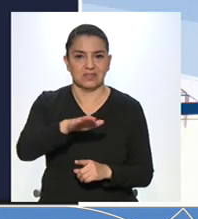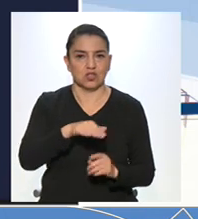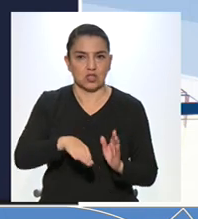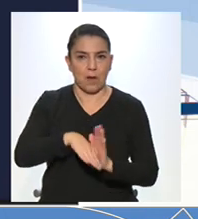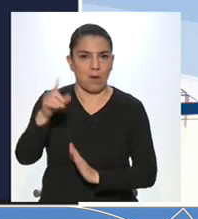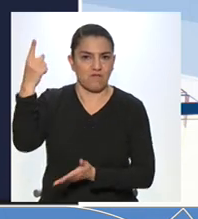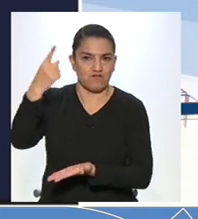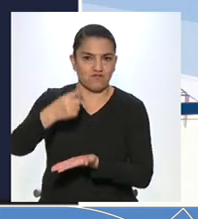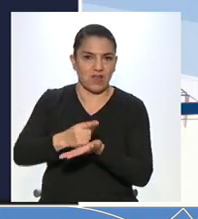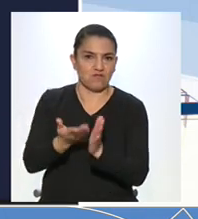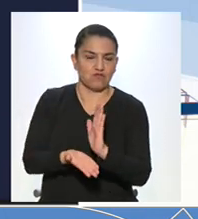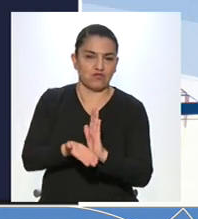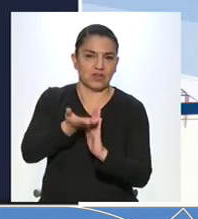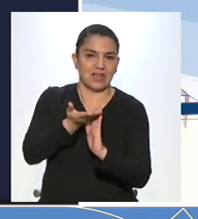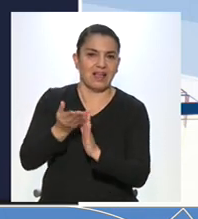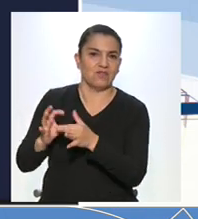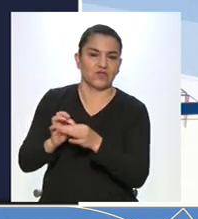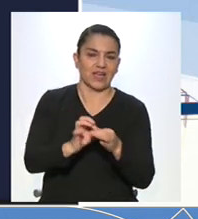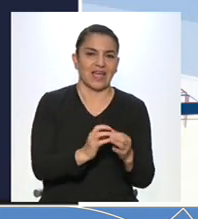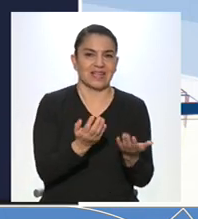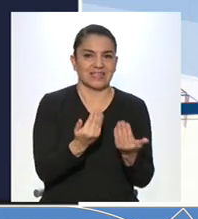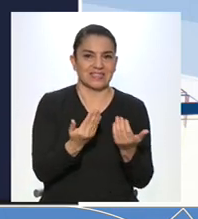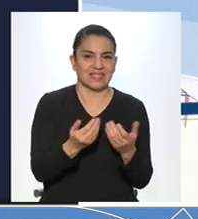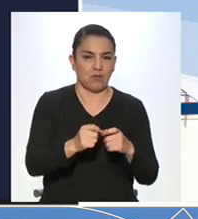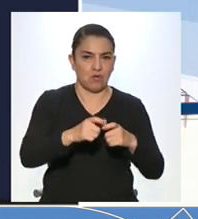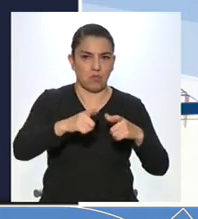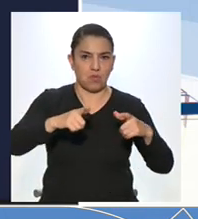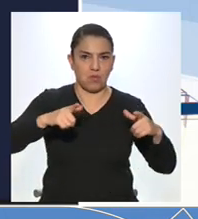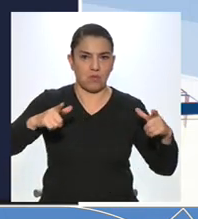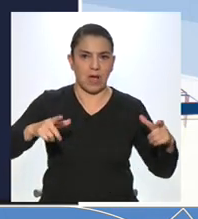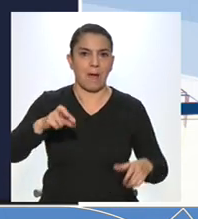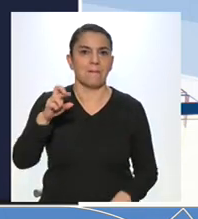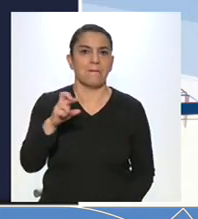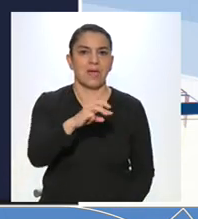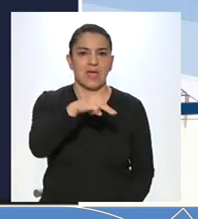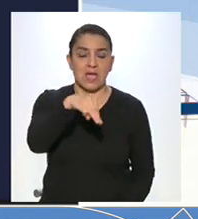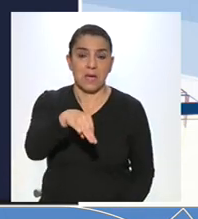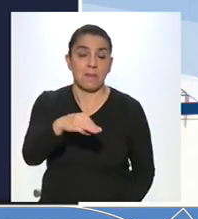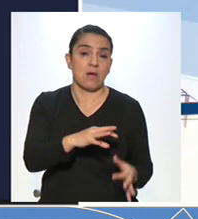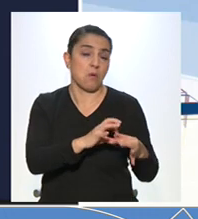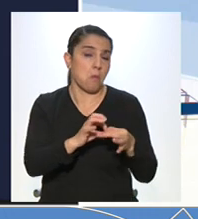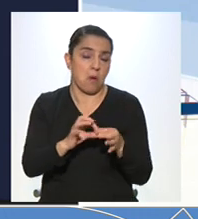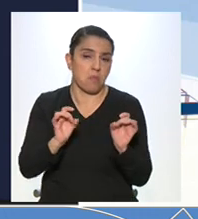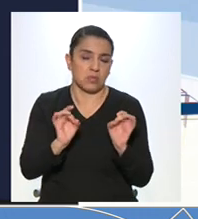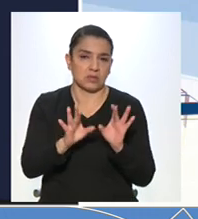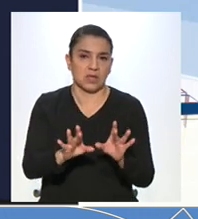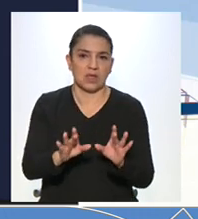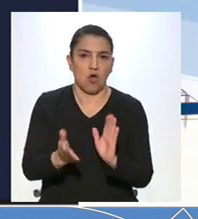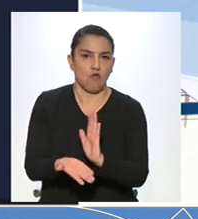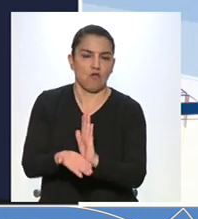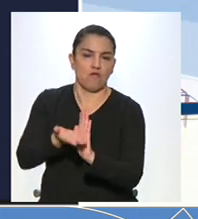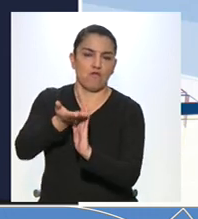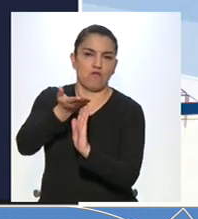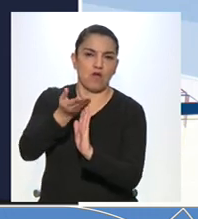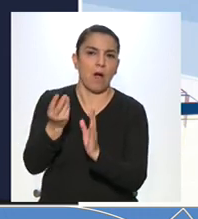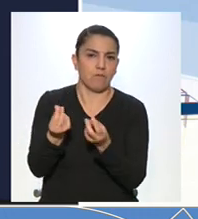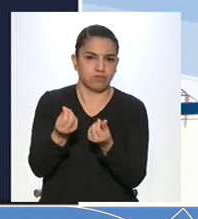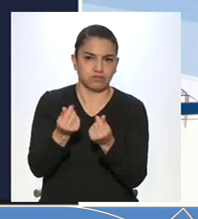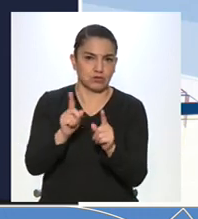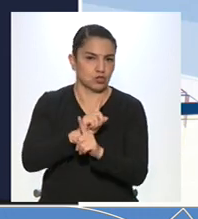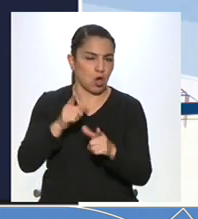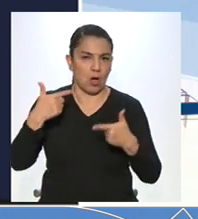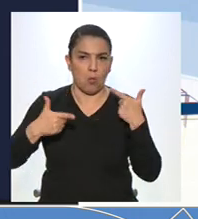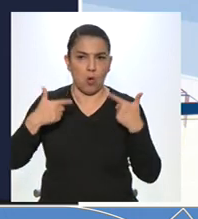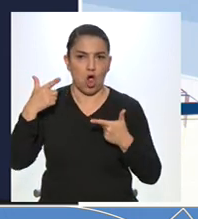presiones inflacionarias llevarían a la necesidad de un aumento más acelerado de la TPM, a pesar de lo cual la inflación no alcanzaría a convergir a la meta de política dentro